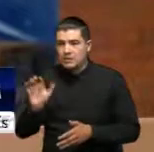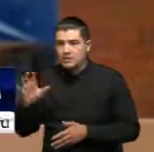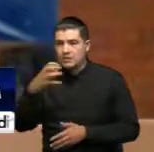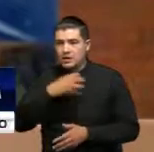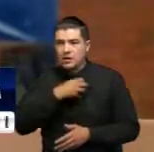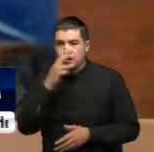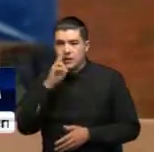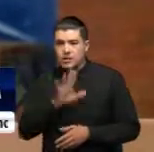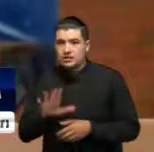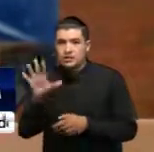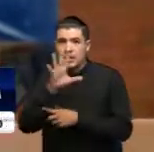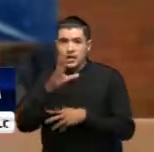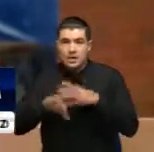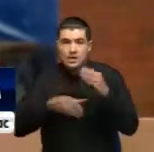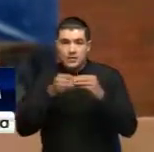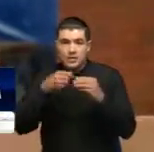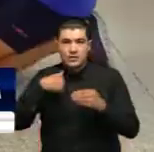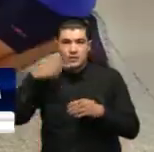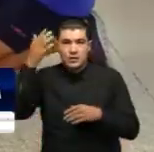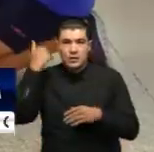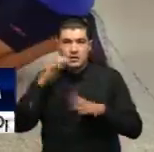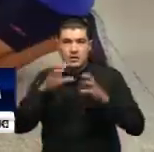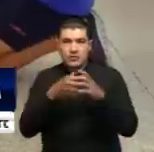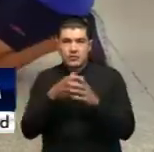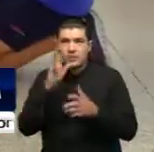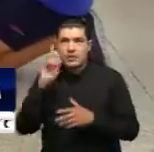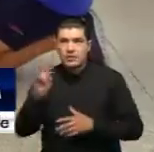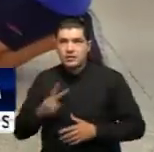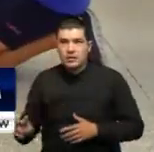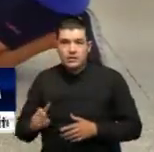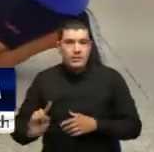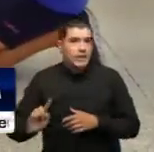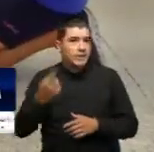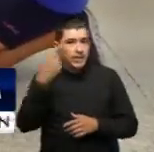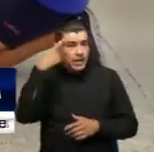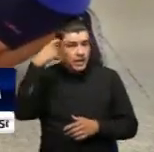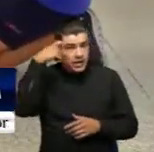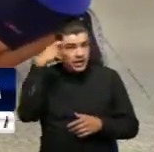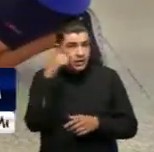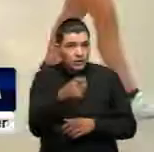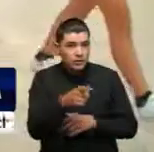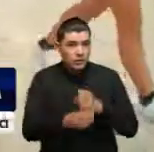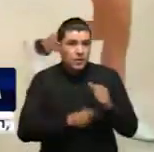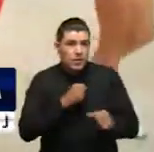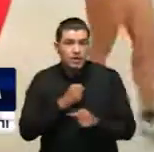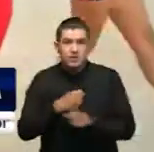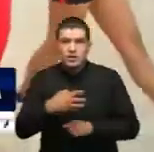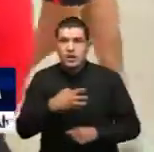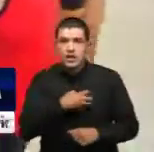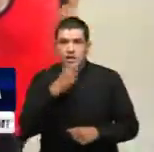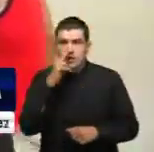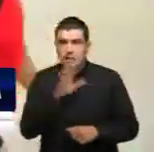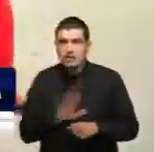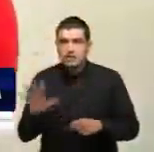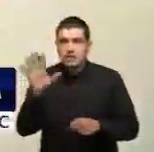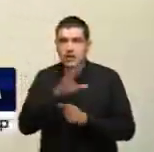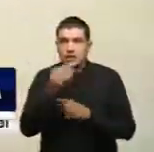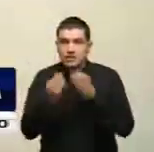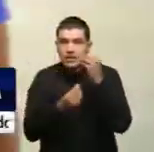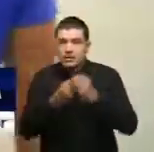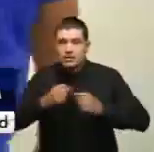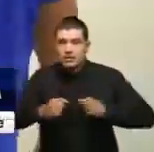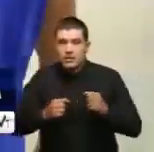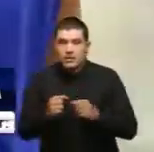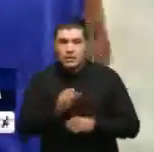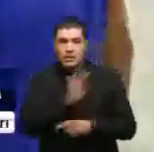además de eso también fui selección venezuela el primer reto del año será el torneo nacional que se realizará en bogotá desde el